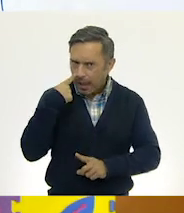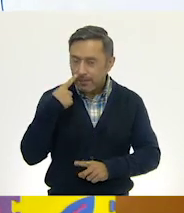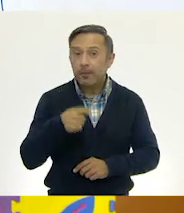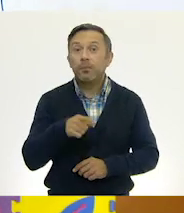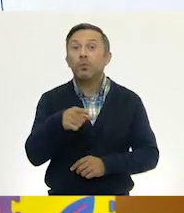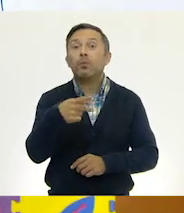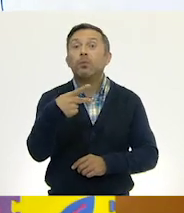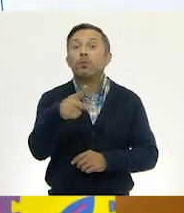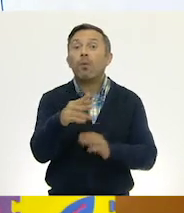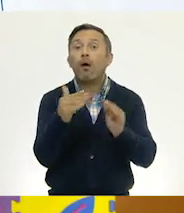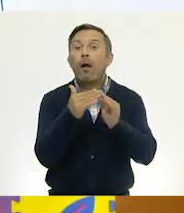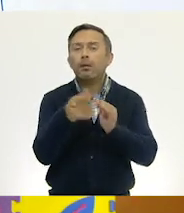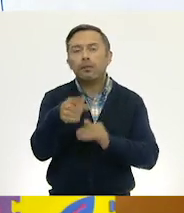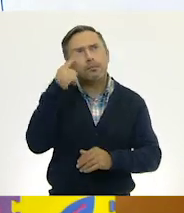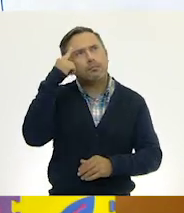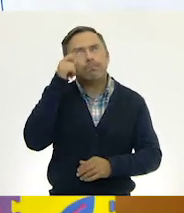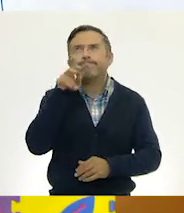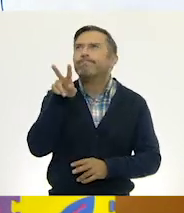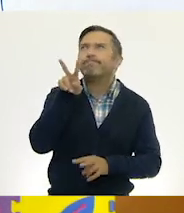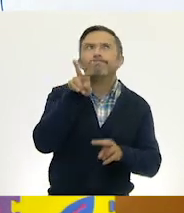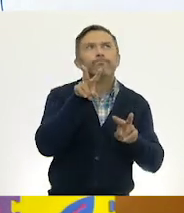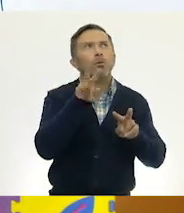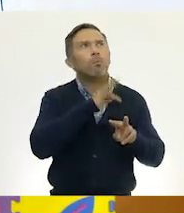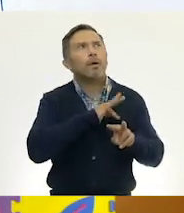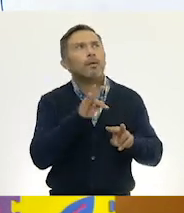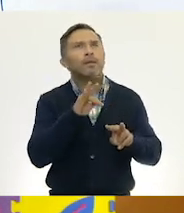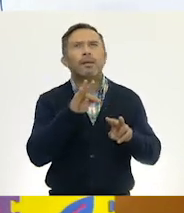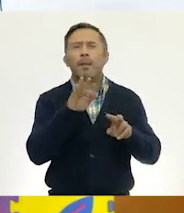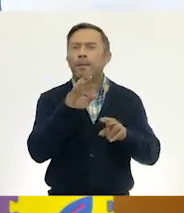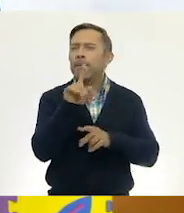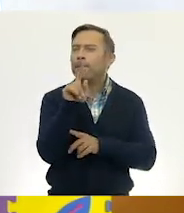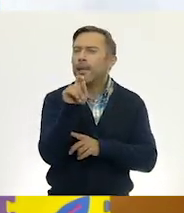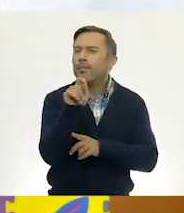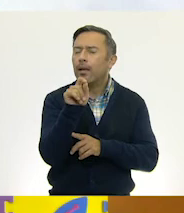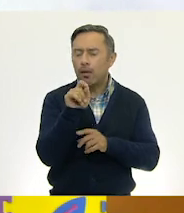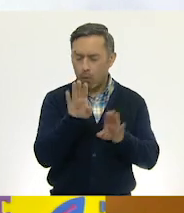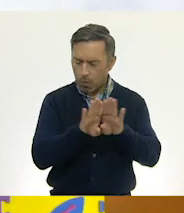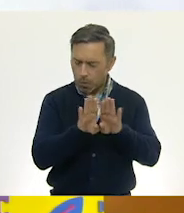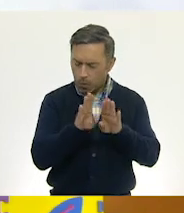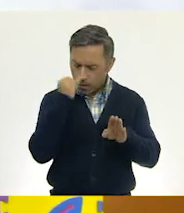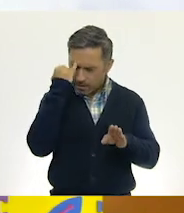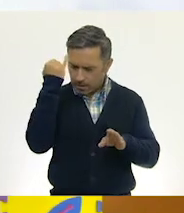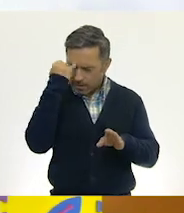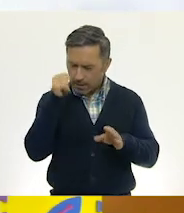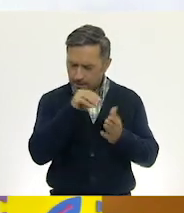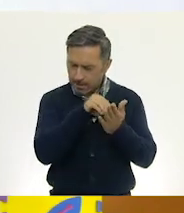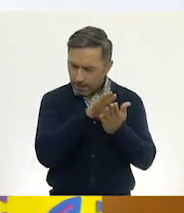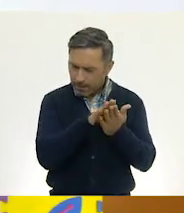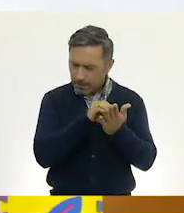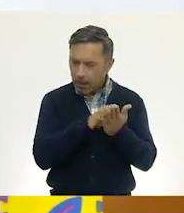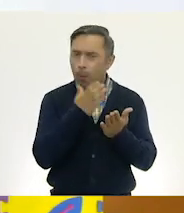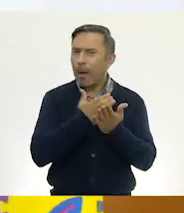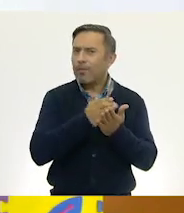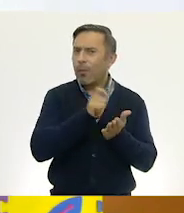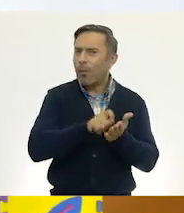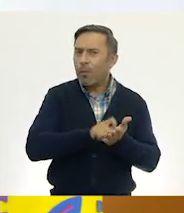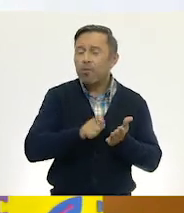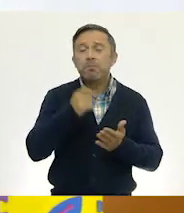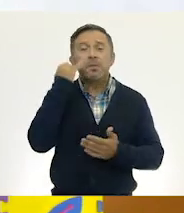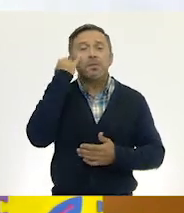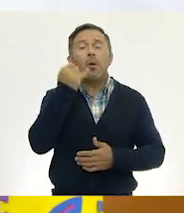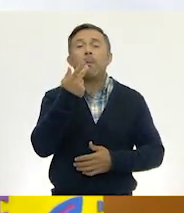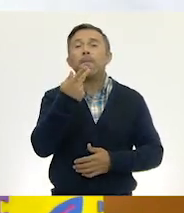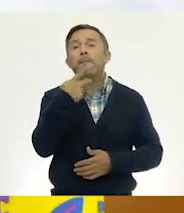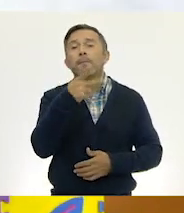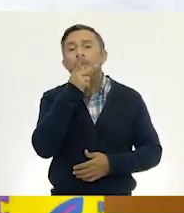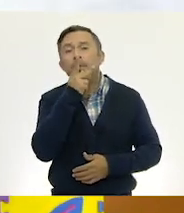más formas de obtener 20. Las escribas en tu cuaderno. Puedes realizar el juego con tu papá, con tu mamá, con